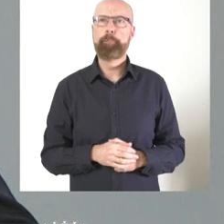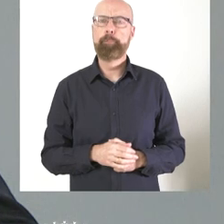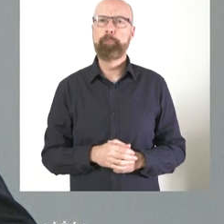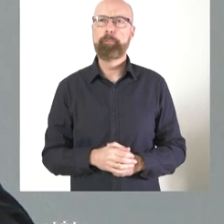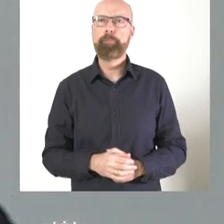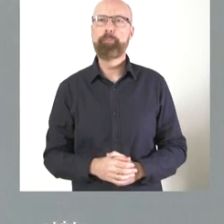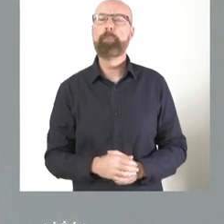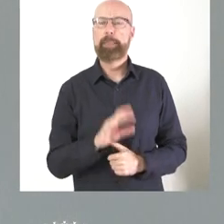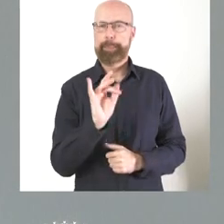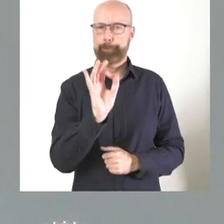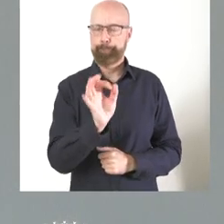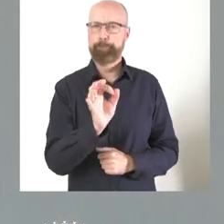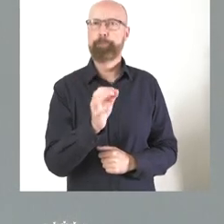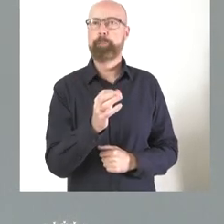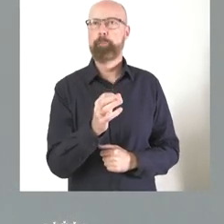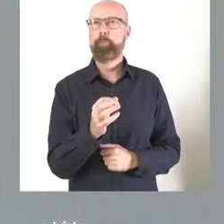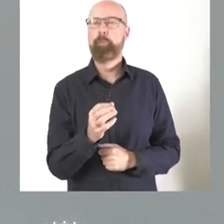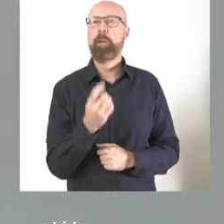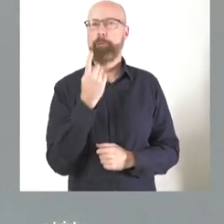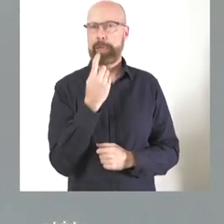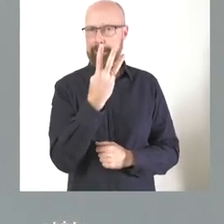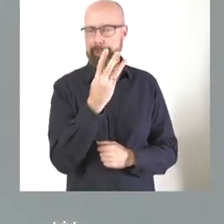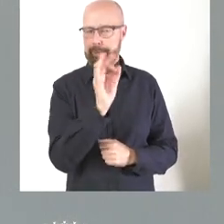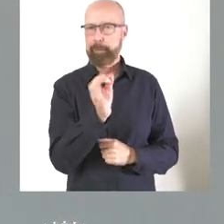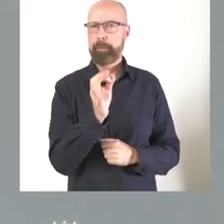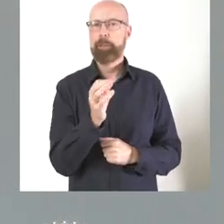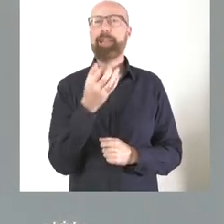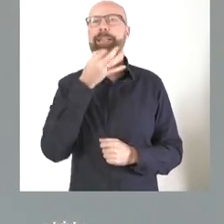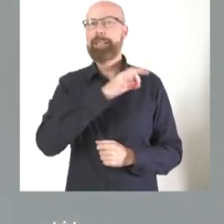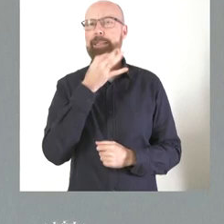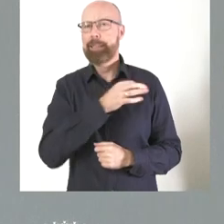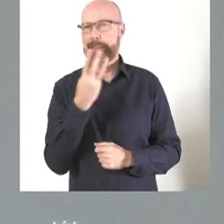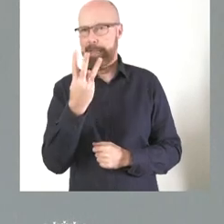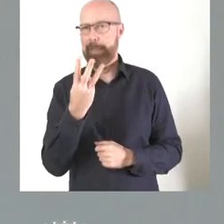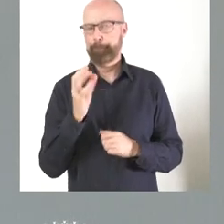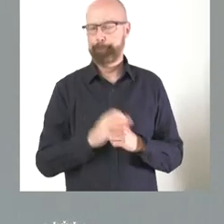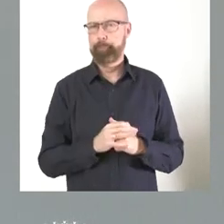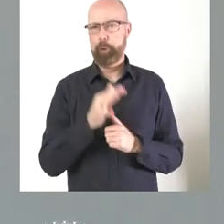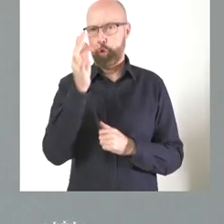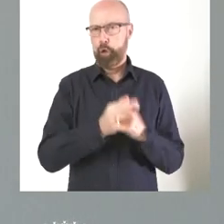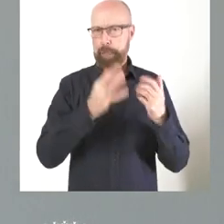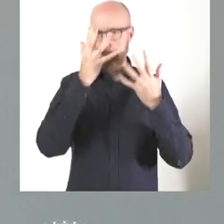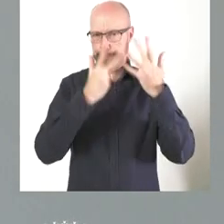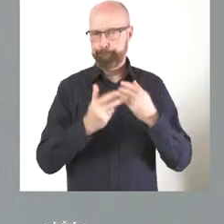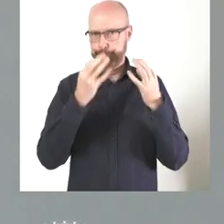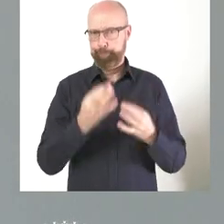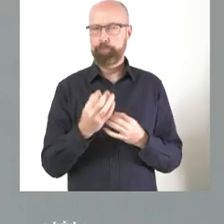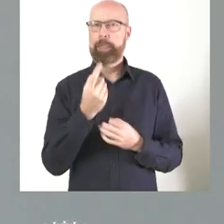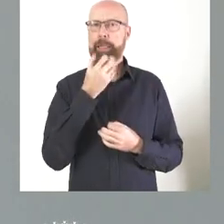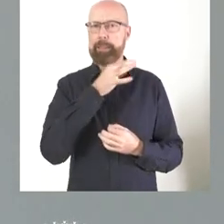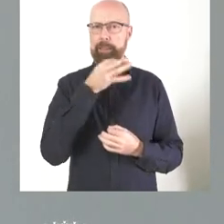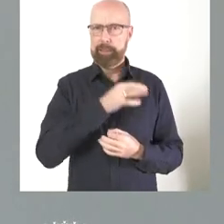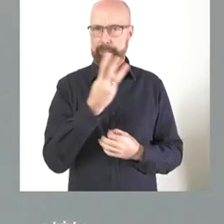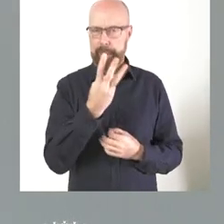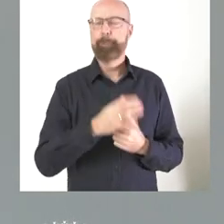sí me faltaban tres del dato que lo daba que han desistido tres estaba yo comprobando y daba un dato que veía que no